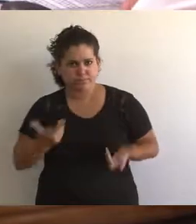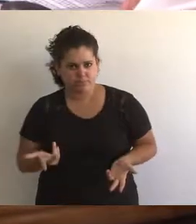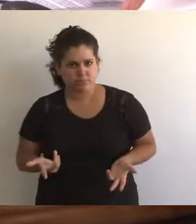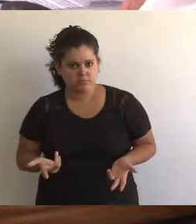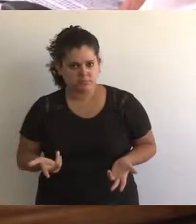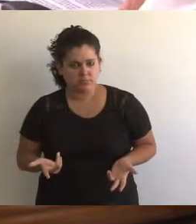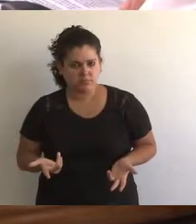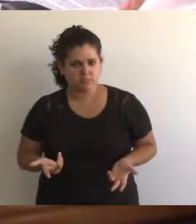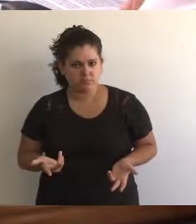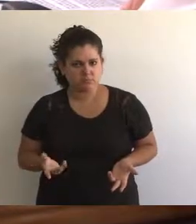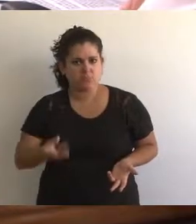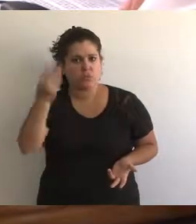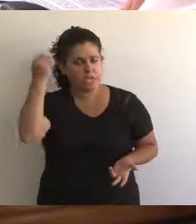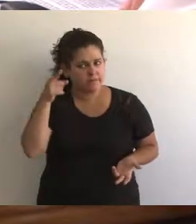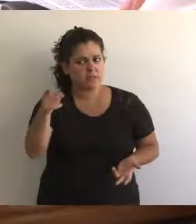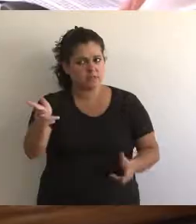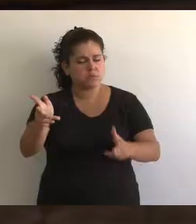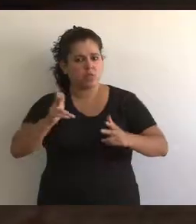la oposición decía,